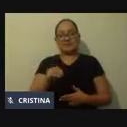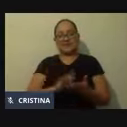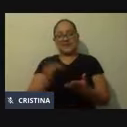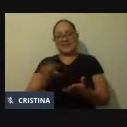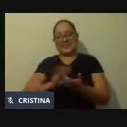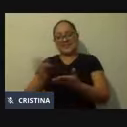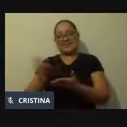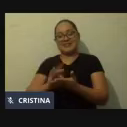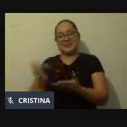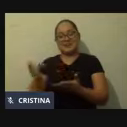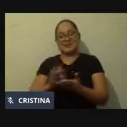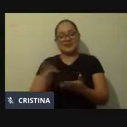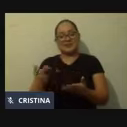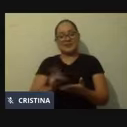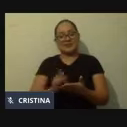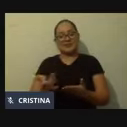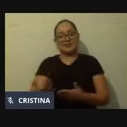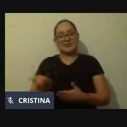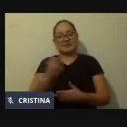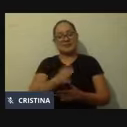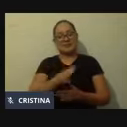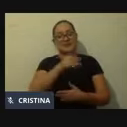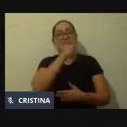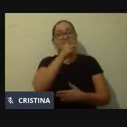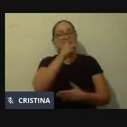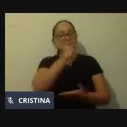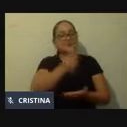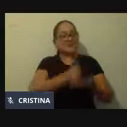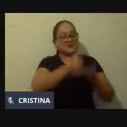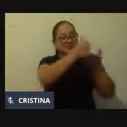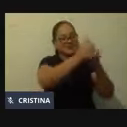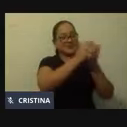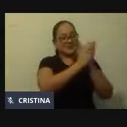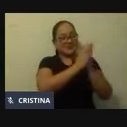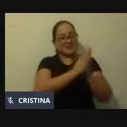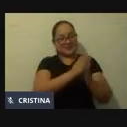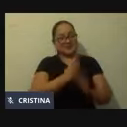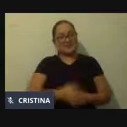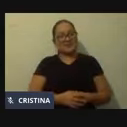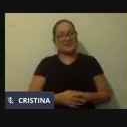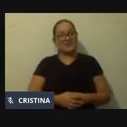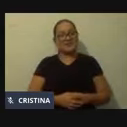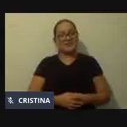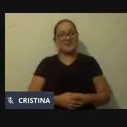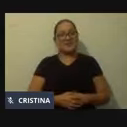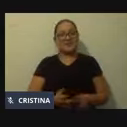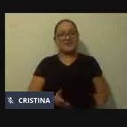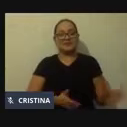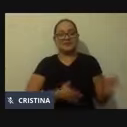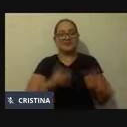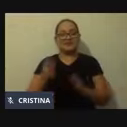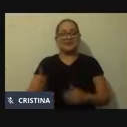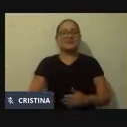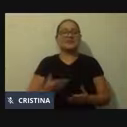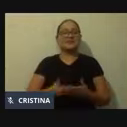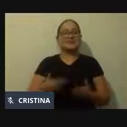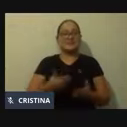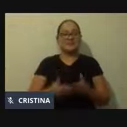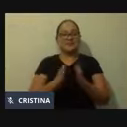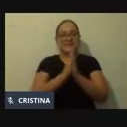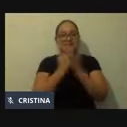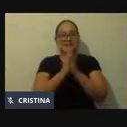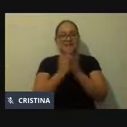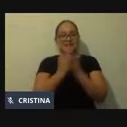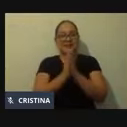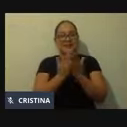Alex. Vámonos, dile a papi que te ponga la pijama. Bueno, en este libro yo lo